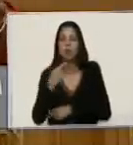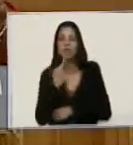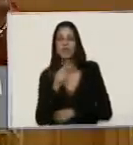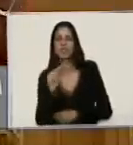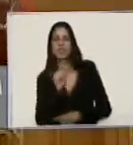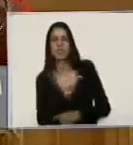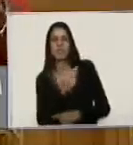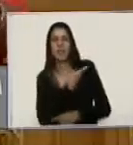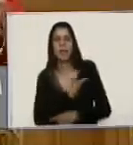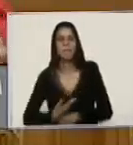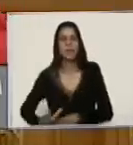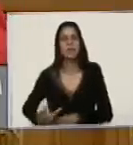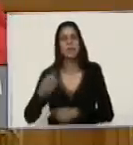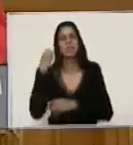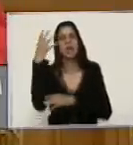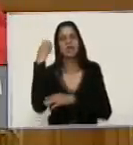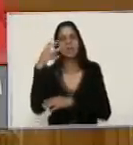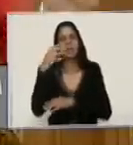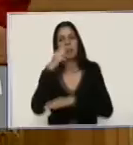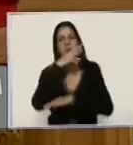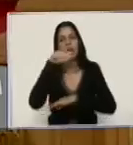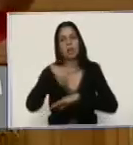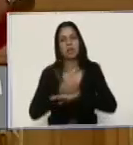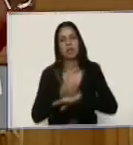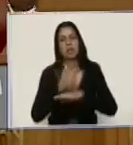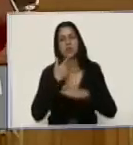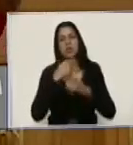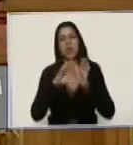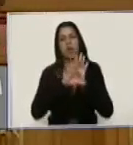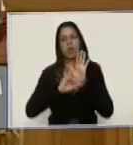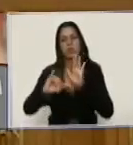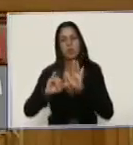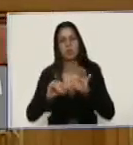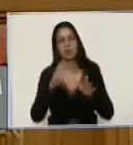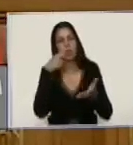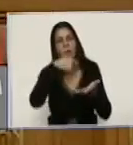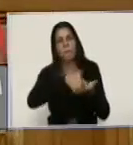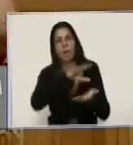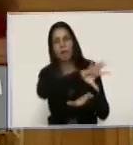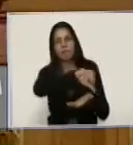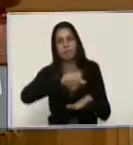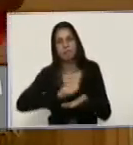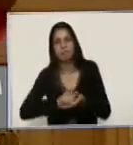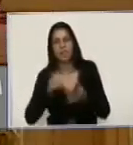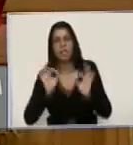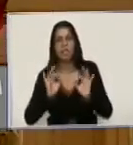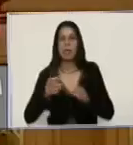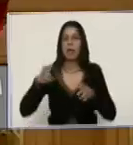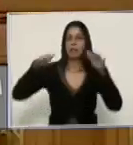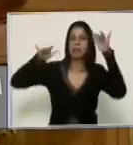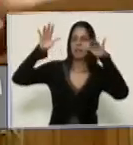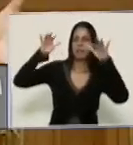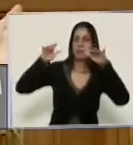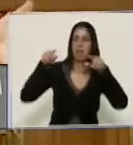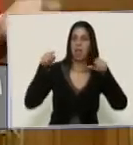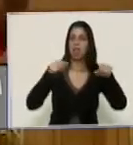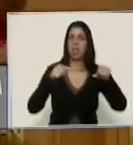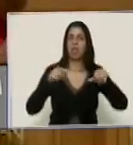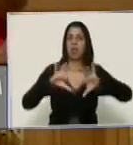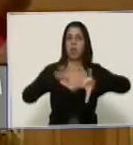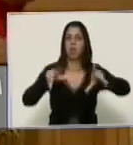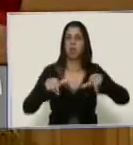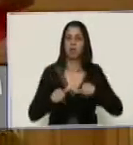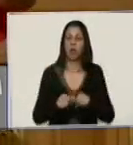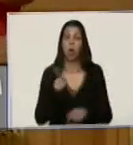nuestro presidente de la Asamblea Nacional Constituyente, como no lo han podido comprar y no lo pueden manejar, que está metido en hechos ilícitos. En